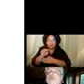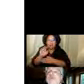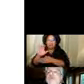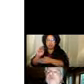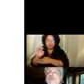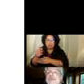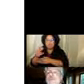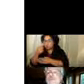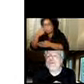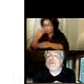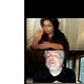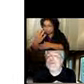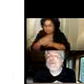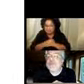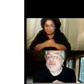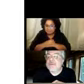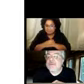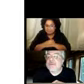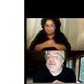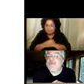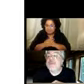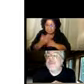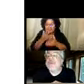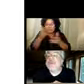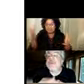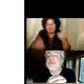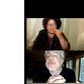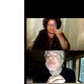Camacho, por favor, si pudieran acompañarnos, por favor.